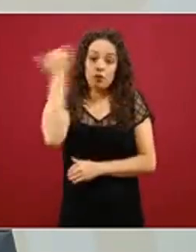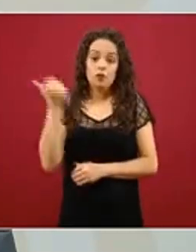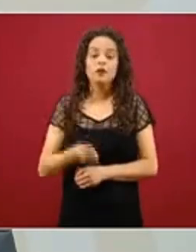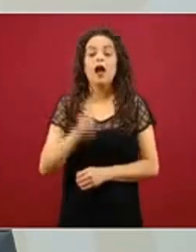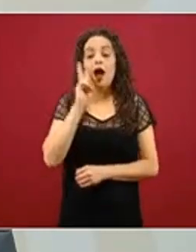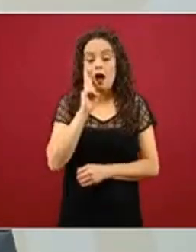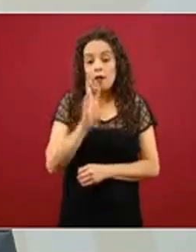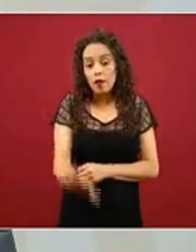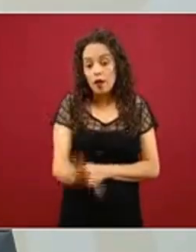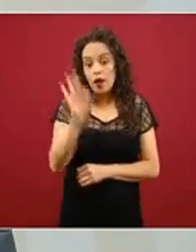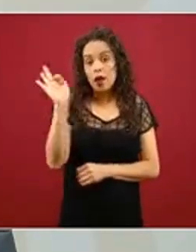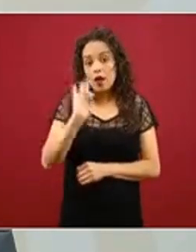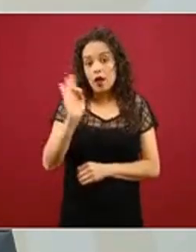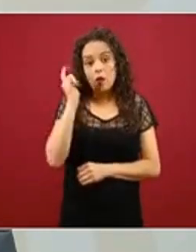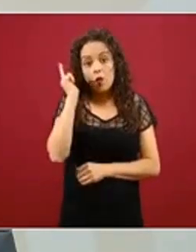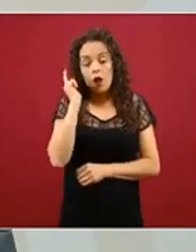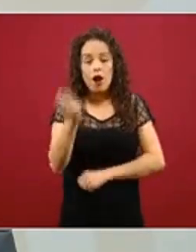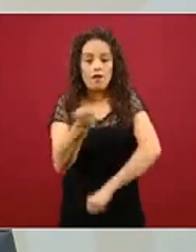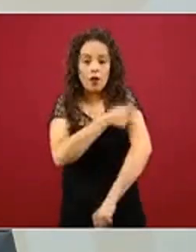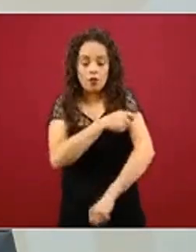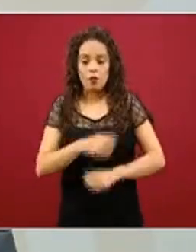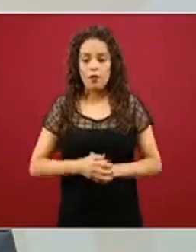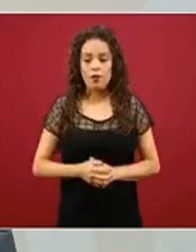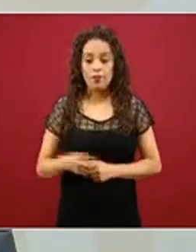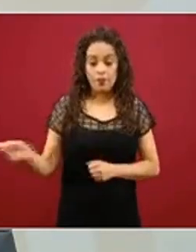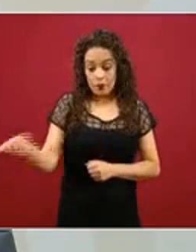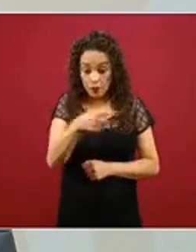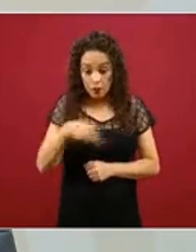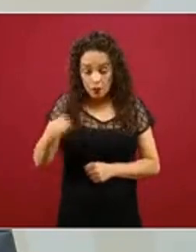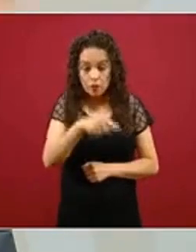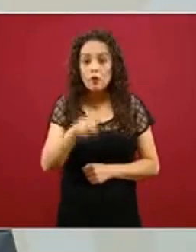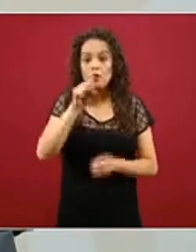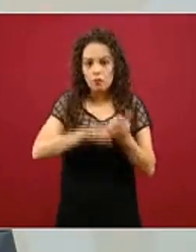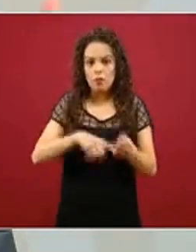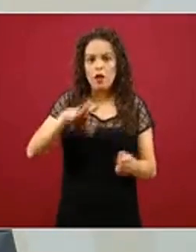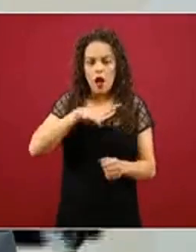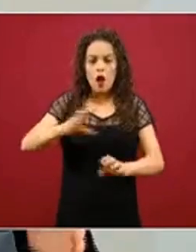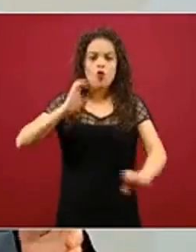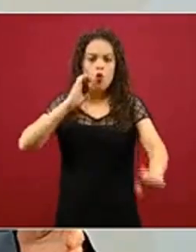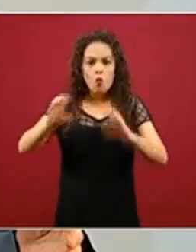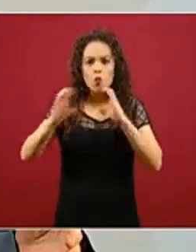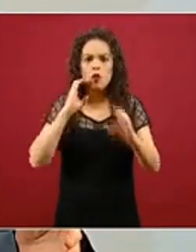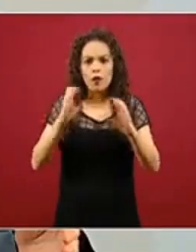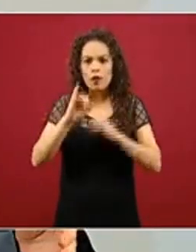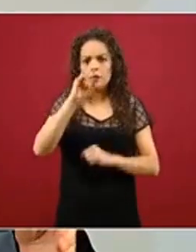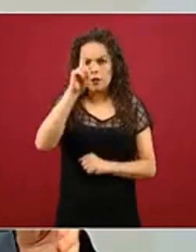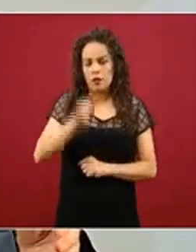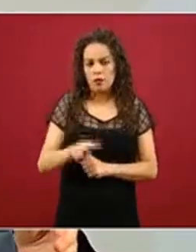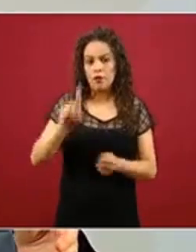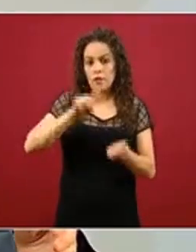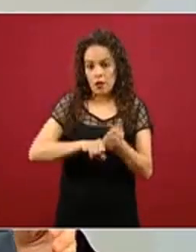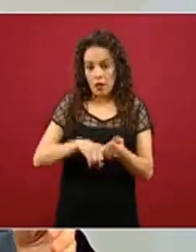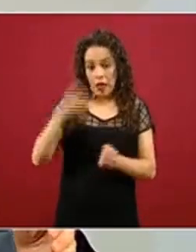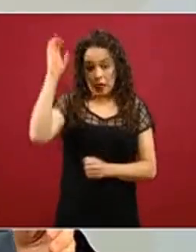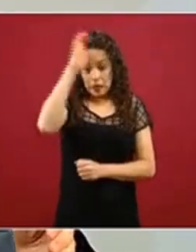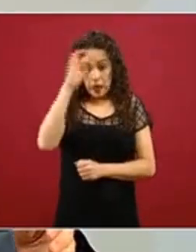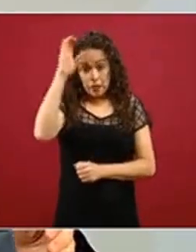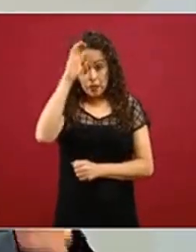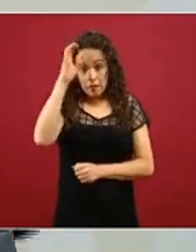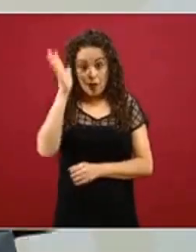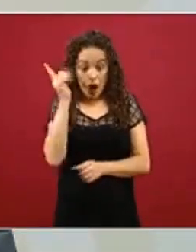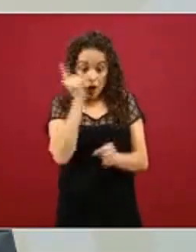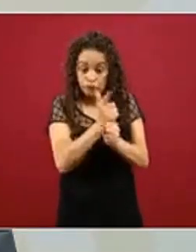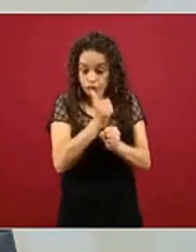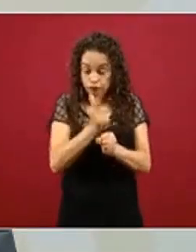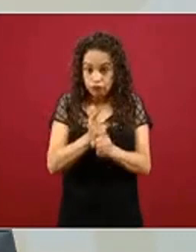una confluencia de intenciones, una comunicación fluida desde el descubrimiento científico hasta las